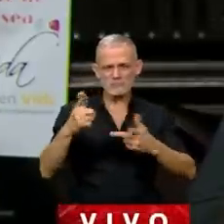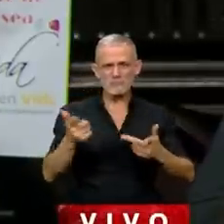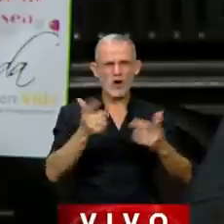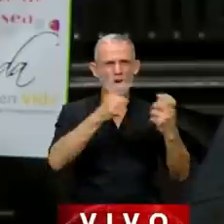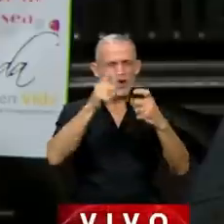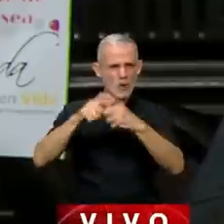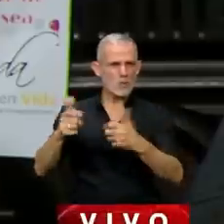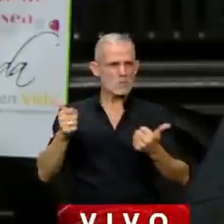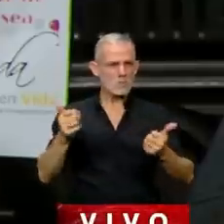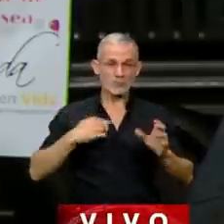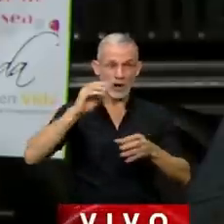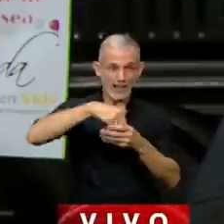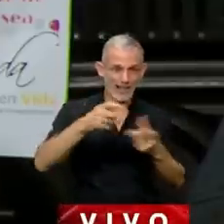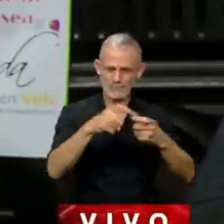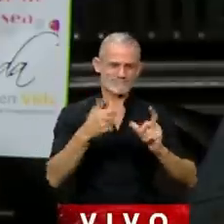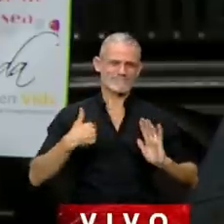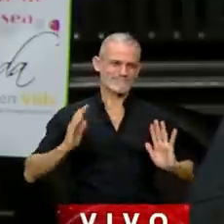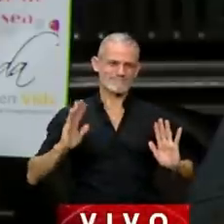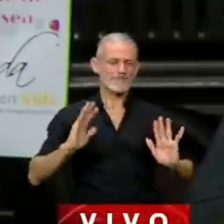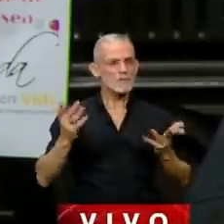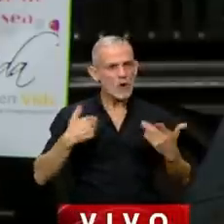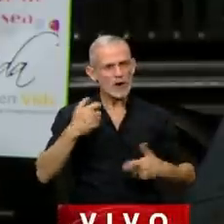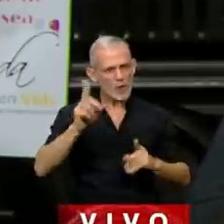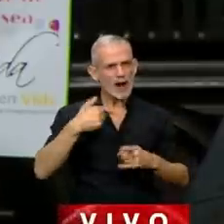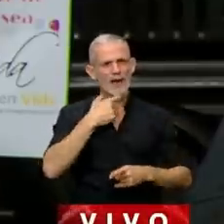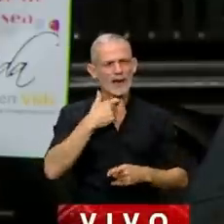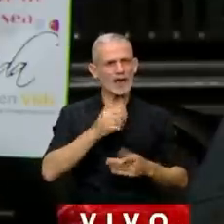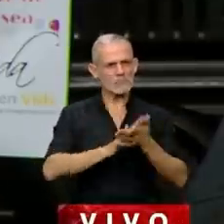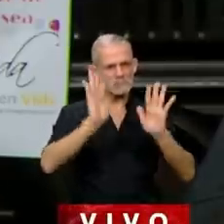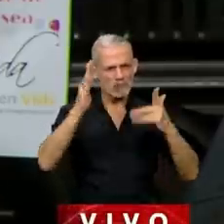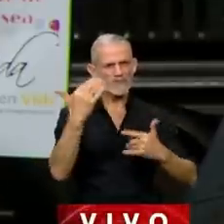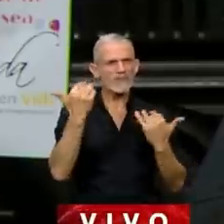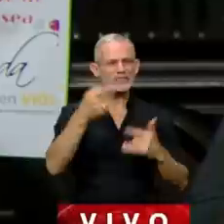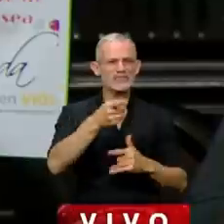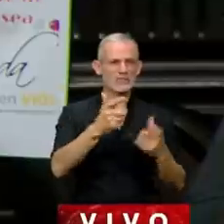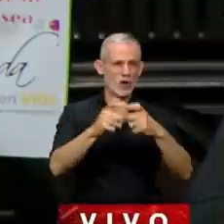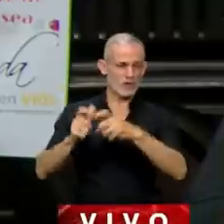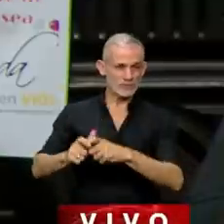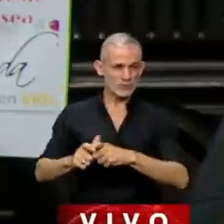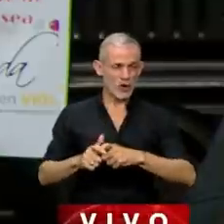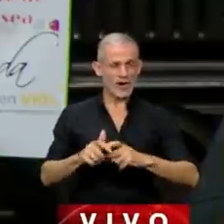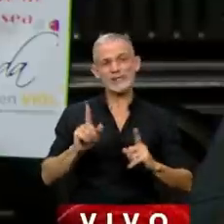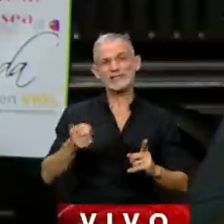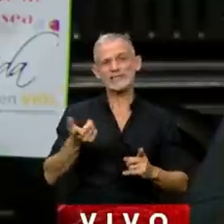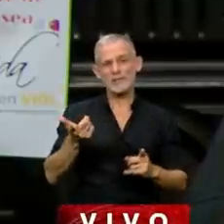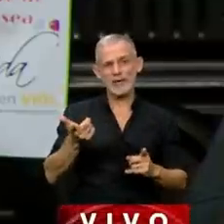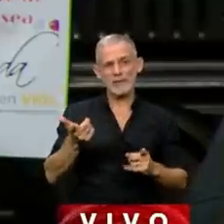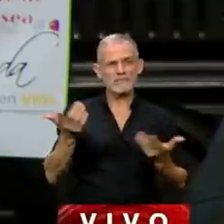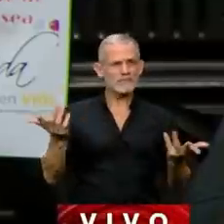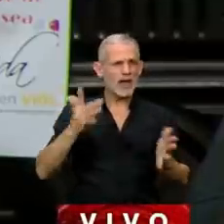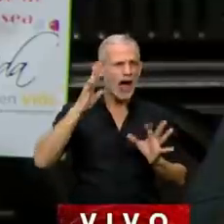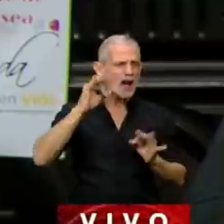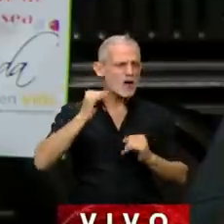en las comisiones. No formo parte de las comisiones, pero quería manifestarme al respecto y resaltar, por supuesto,